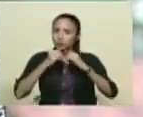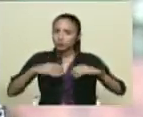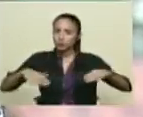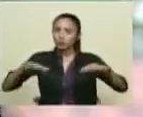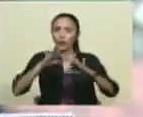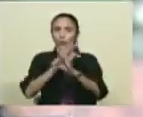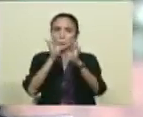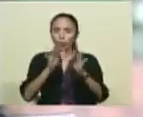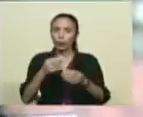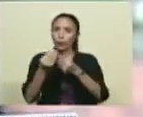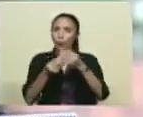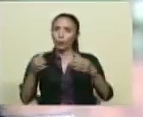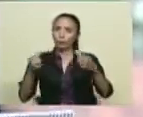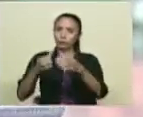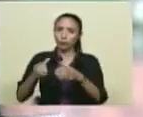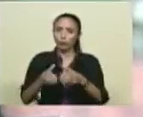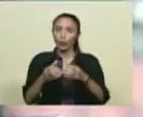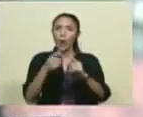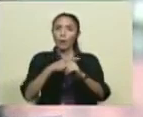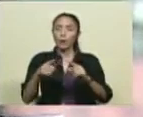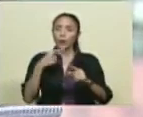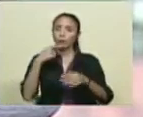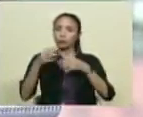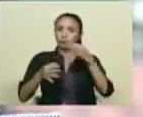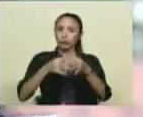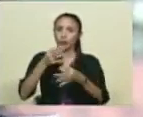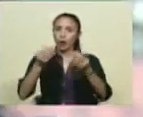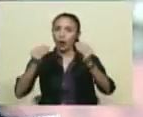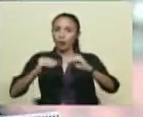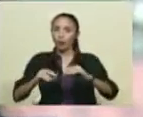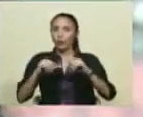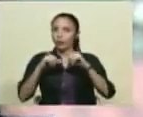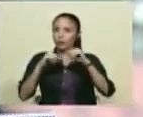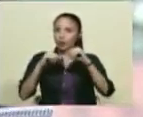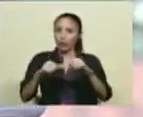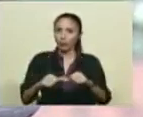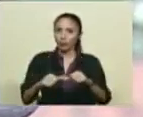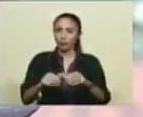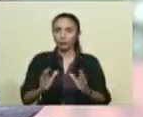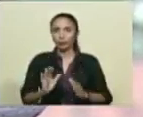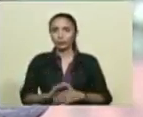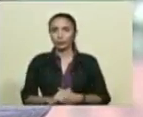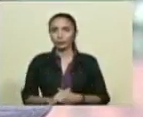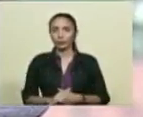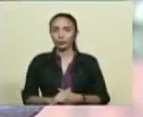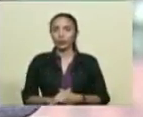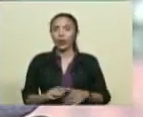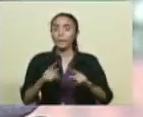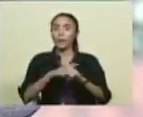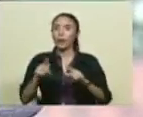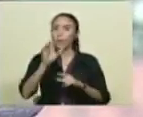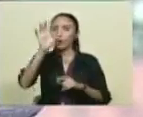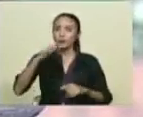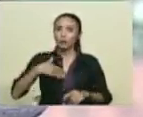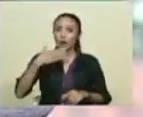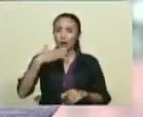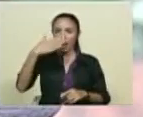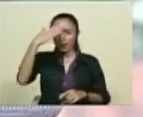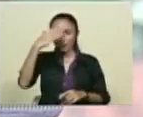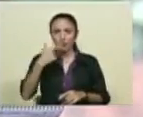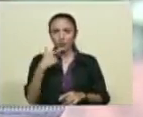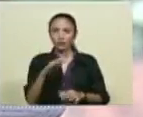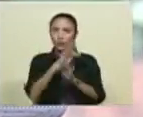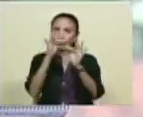mecanismos de cooperación, sin embargo dice que el acuerdo de recorte de producción se mantiene. Sin embargo, Arabia Saudita ha planteado la posibilidad de una nueva forma